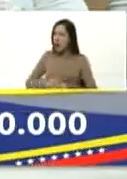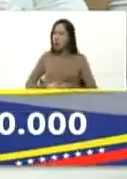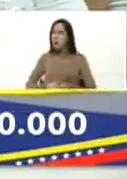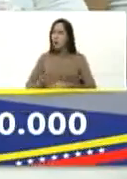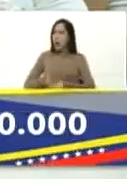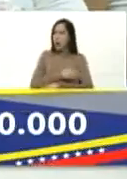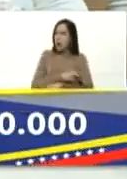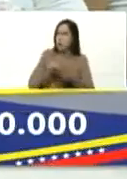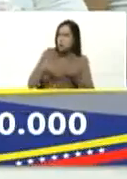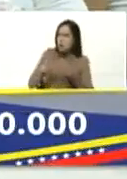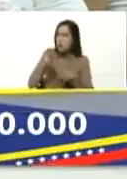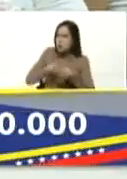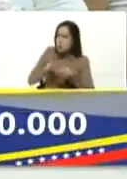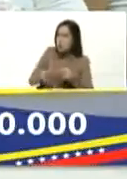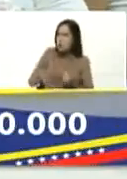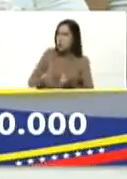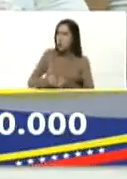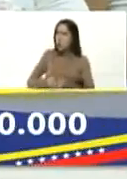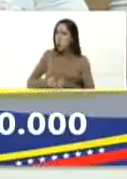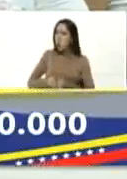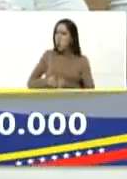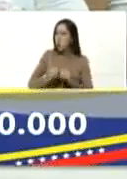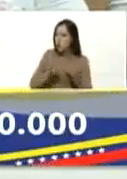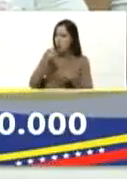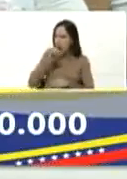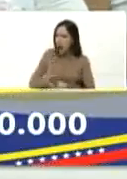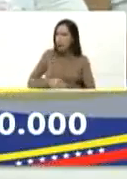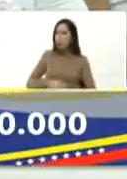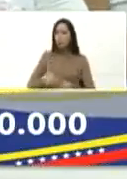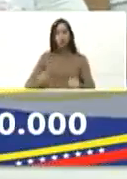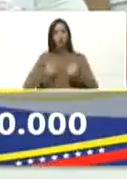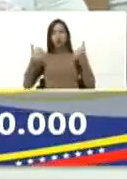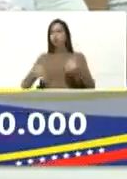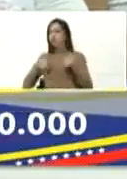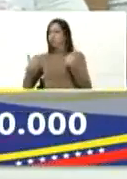años, 9 años, y resistimos